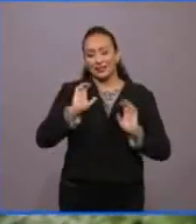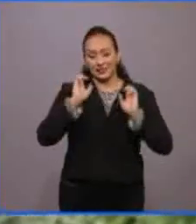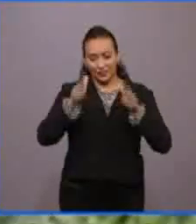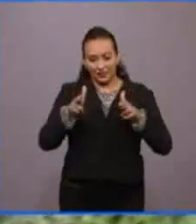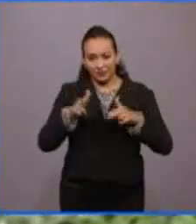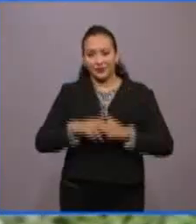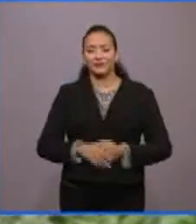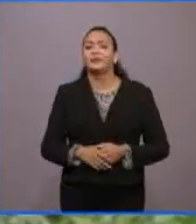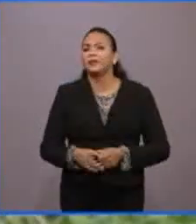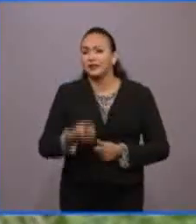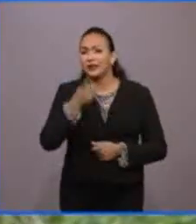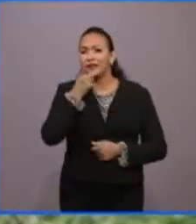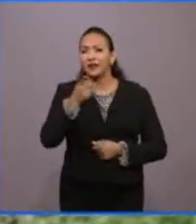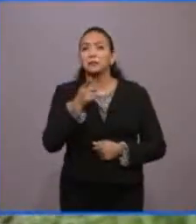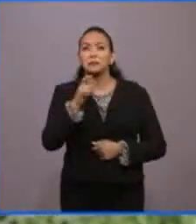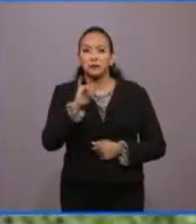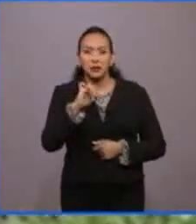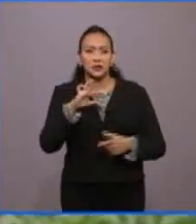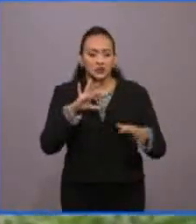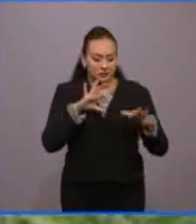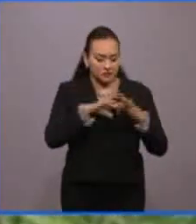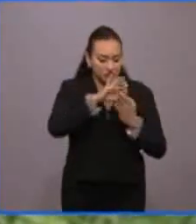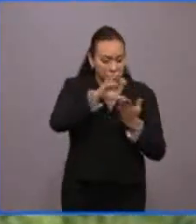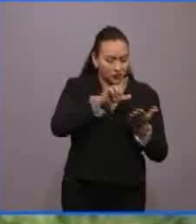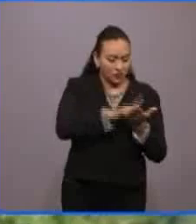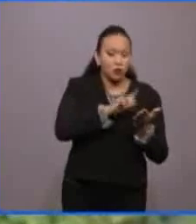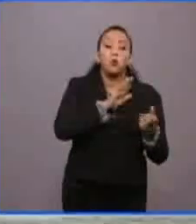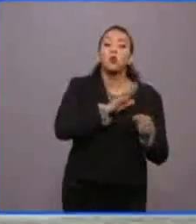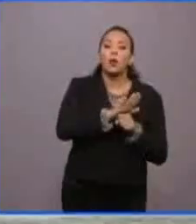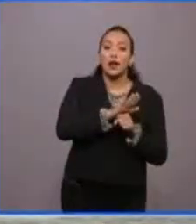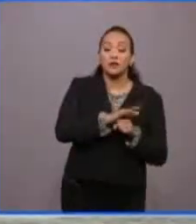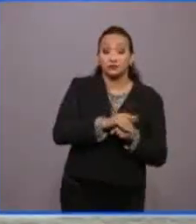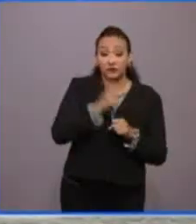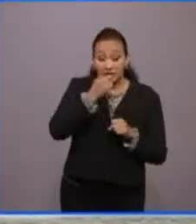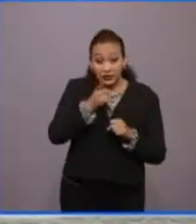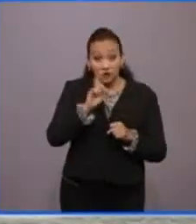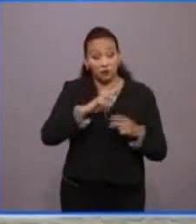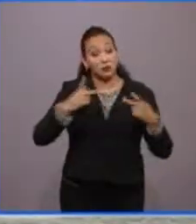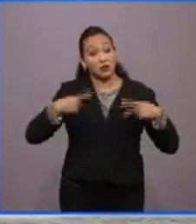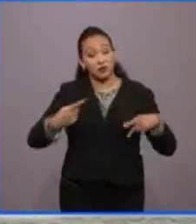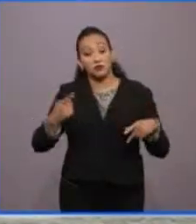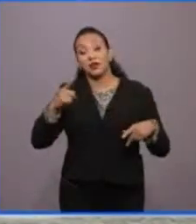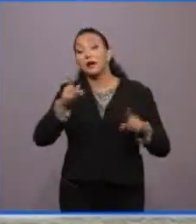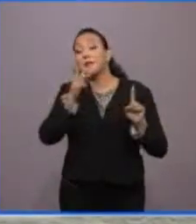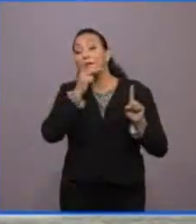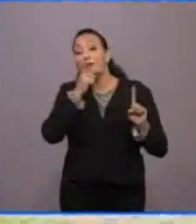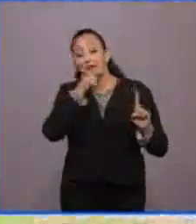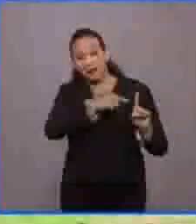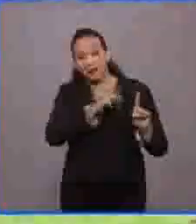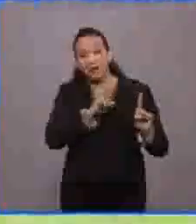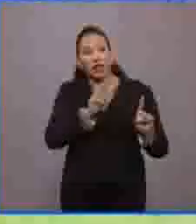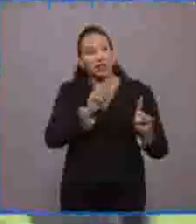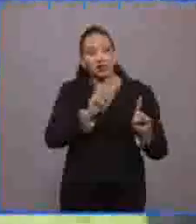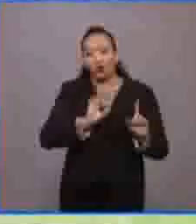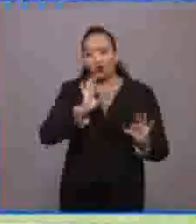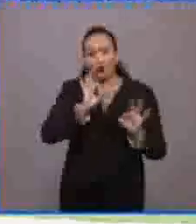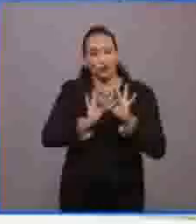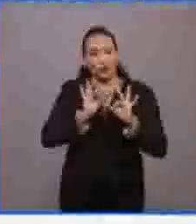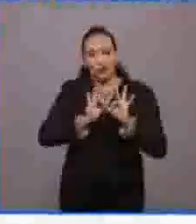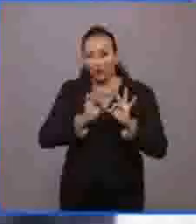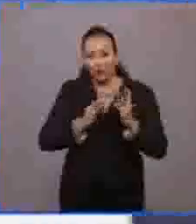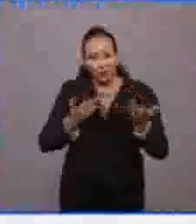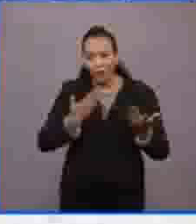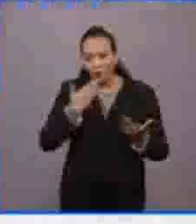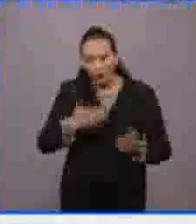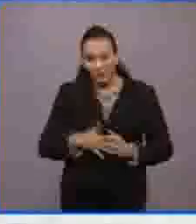Chiapas, determinó que se apega a la Constitución el auto de vinculación a proceso impuesto a un padre por incumplir los deberes de asistencia